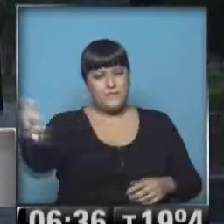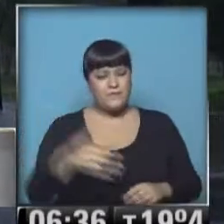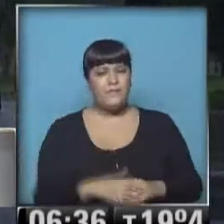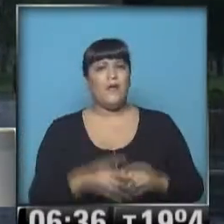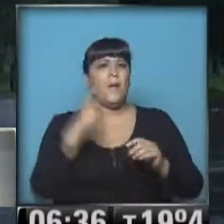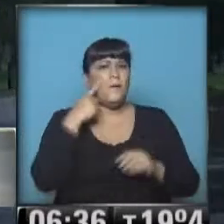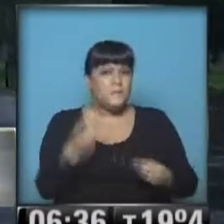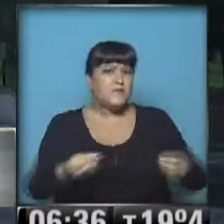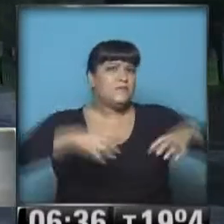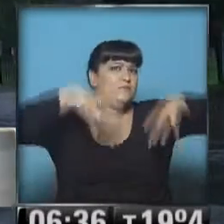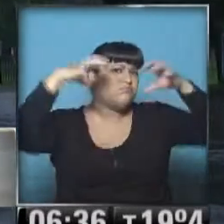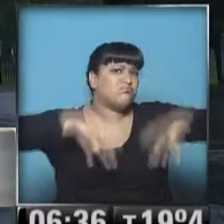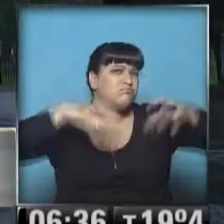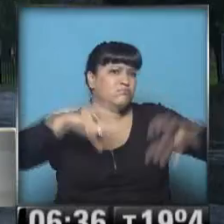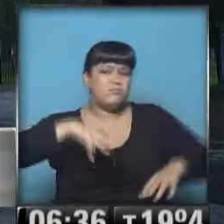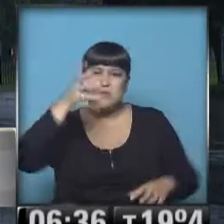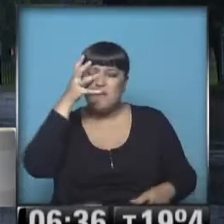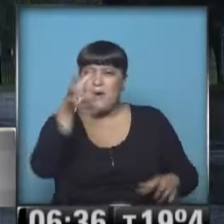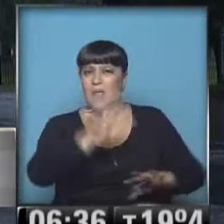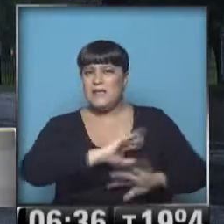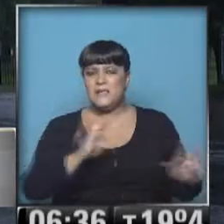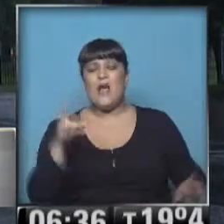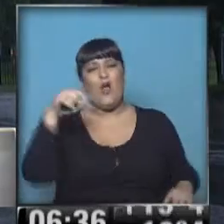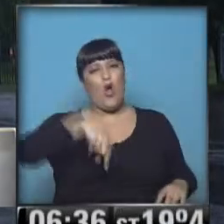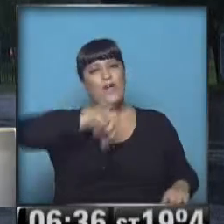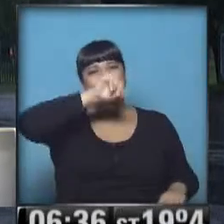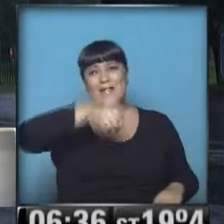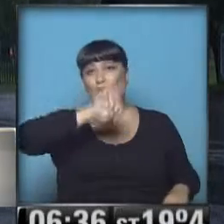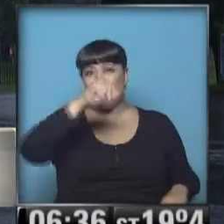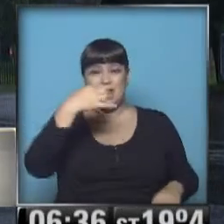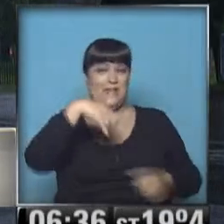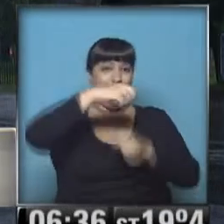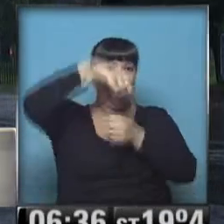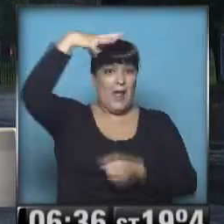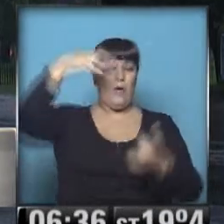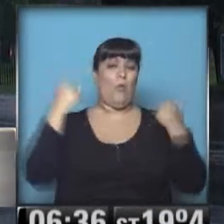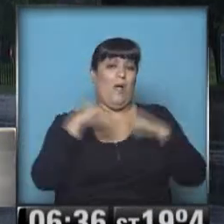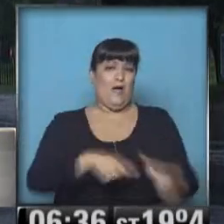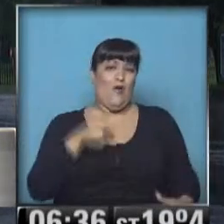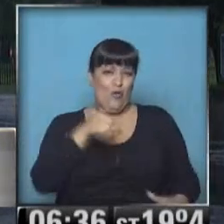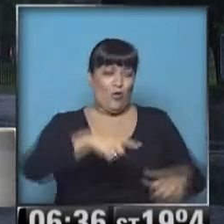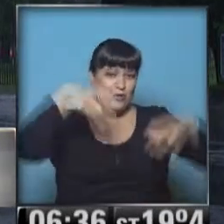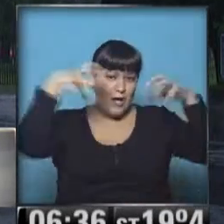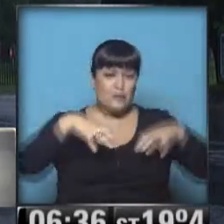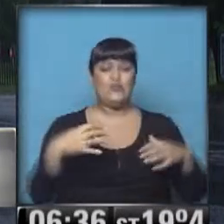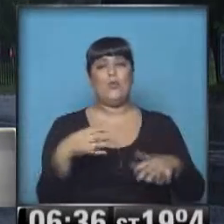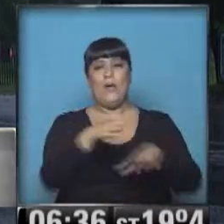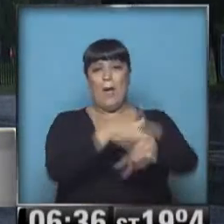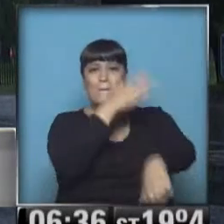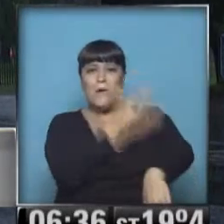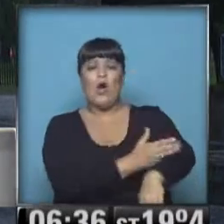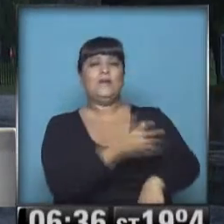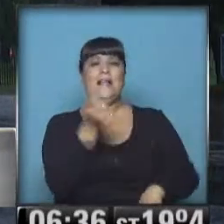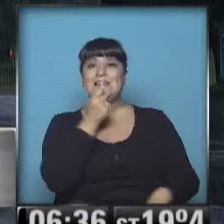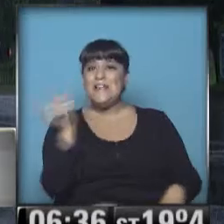¿viste cómo llueve y con qué intensidad? Hoy sí o sí salí con paraguas, piloto, botas. Si no tenés puesto hoy, nada de